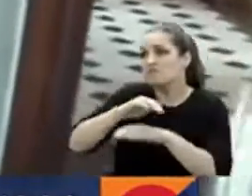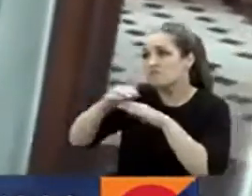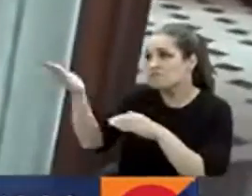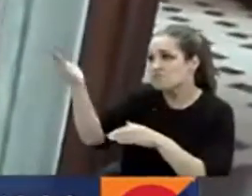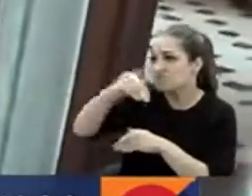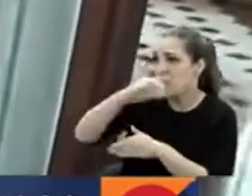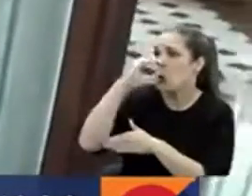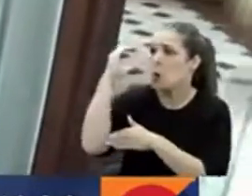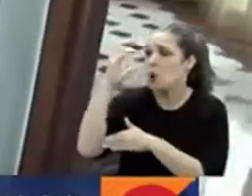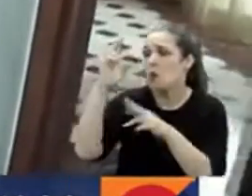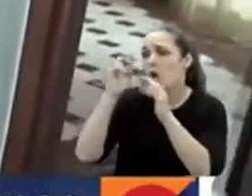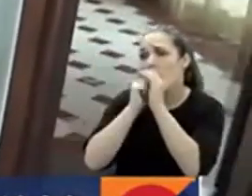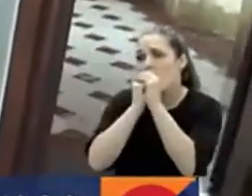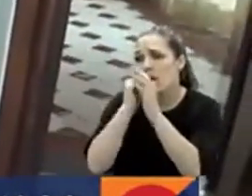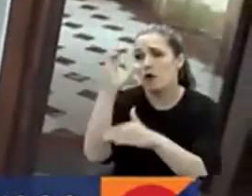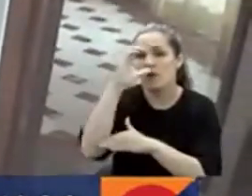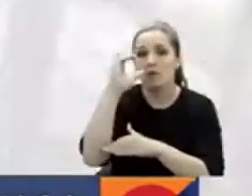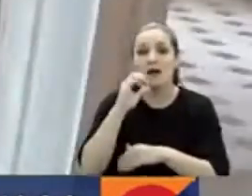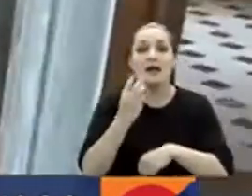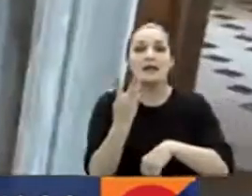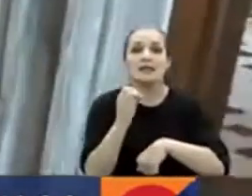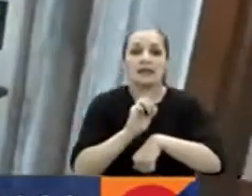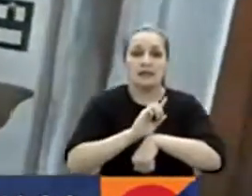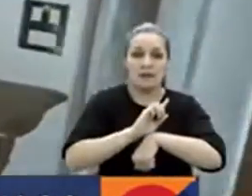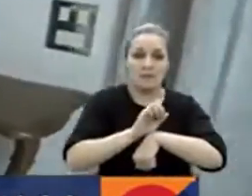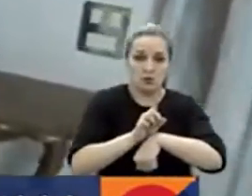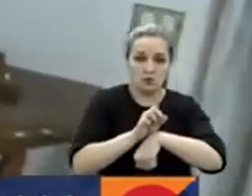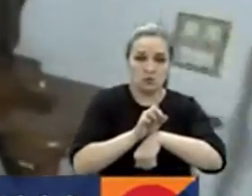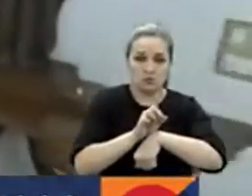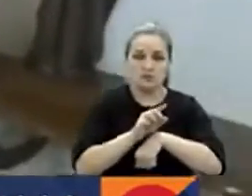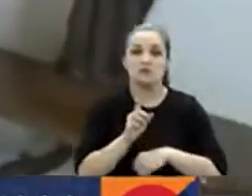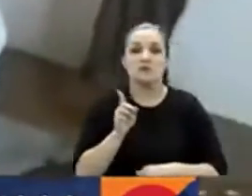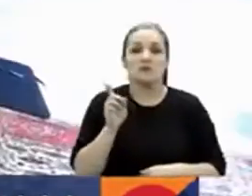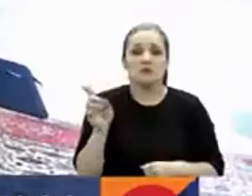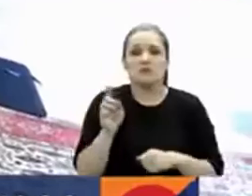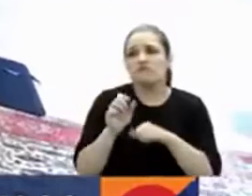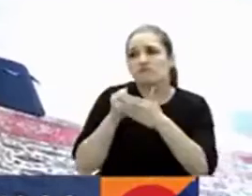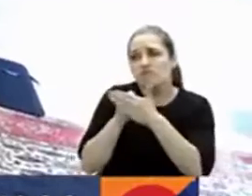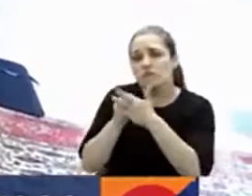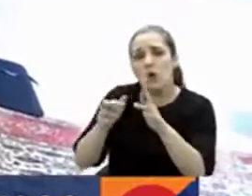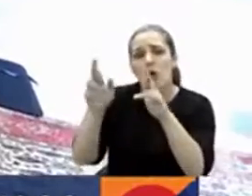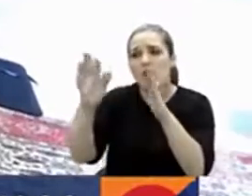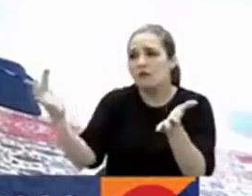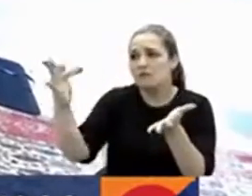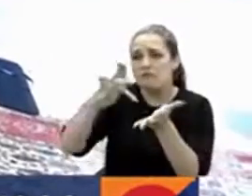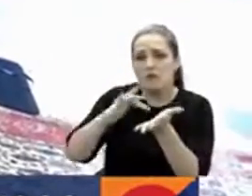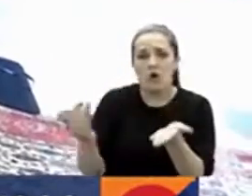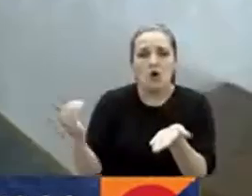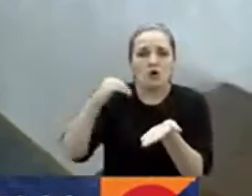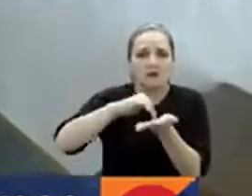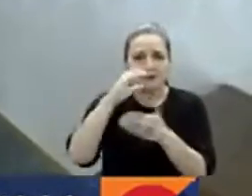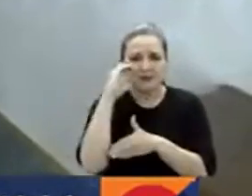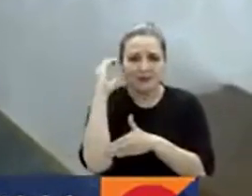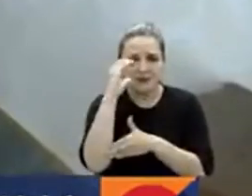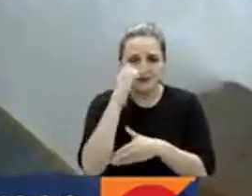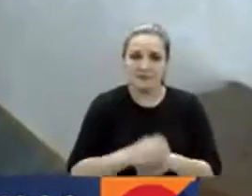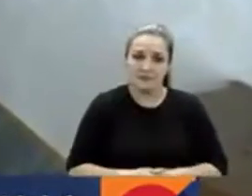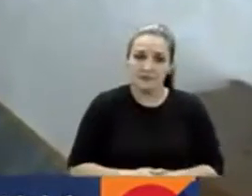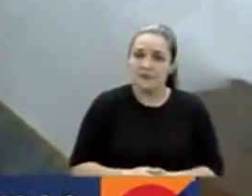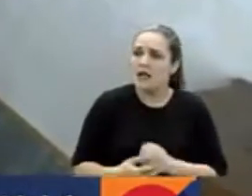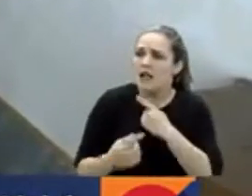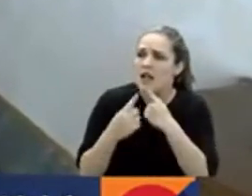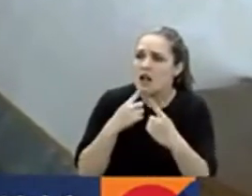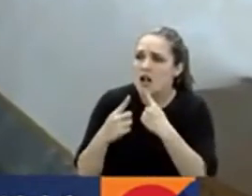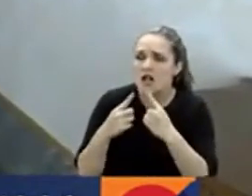duró 30 minutos. La primera dama le insistió en que vuelva a Colombia. En las conversaciones